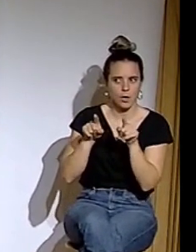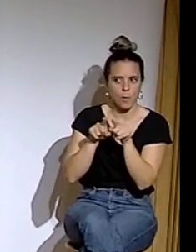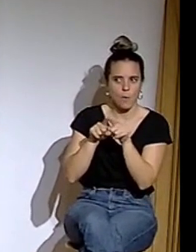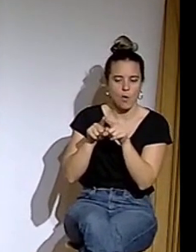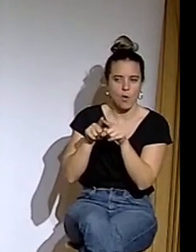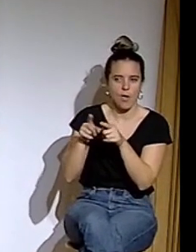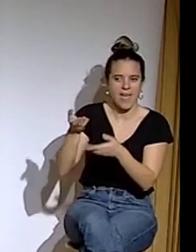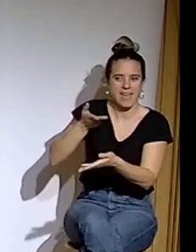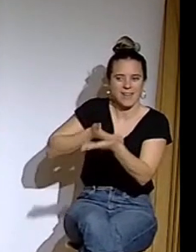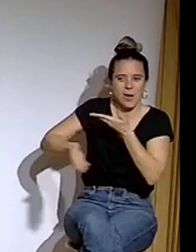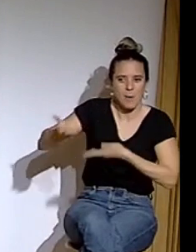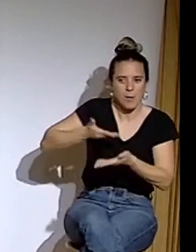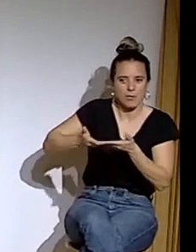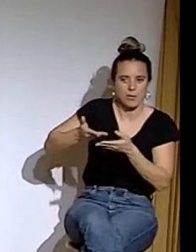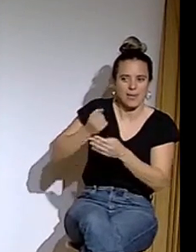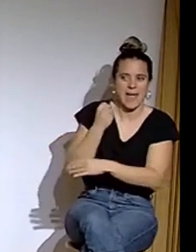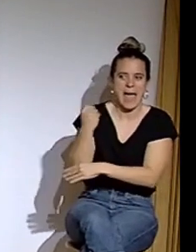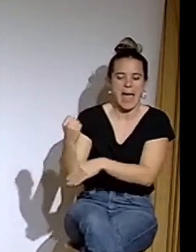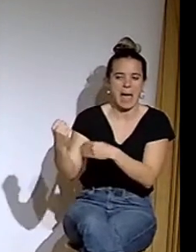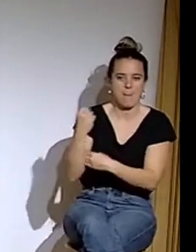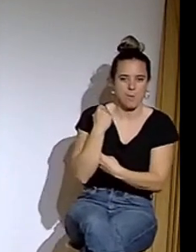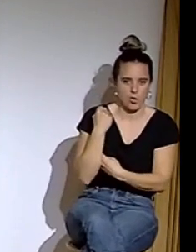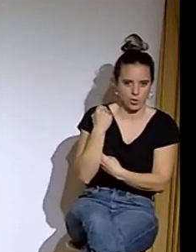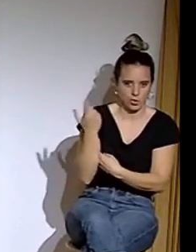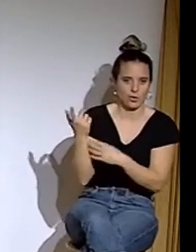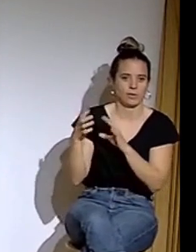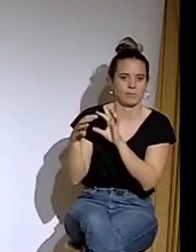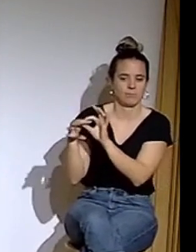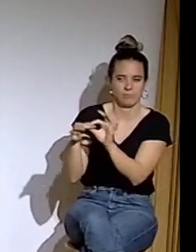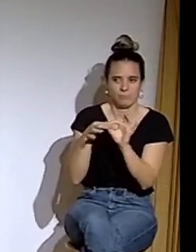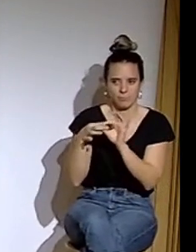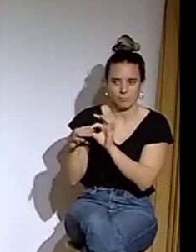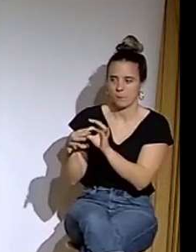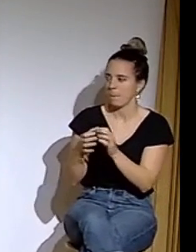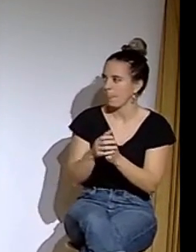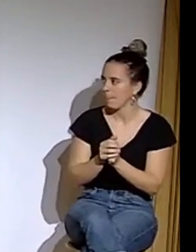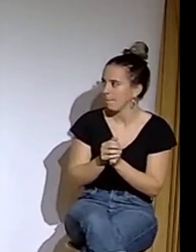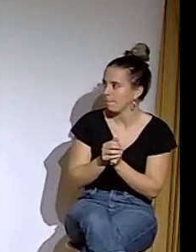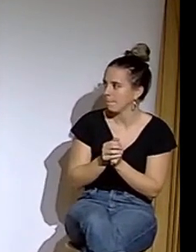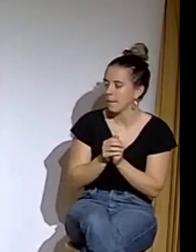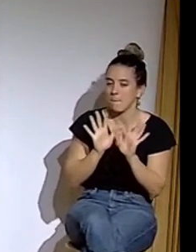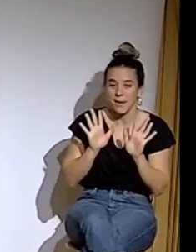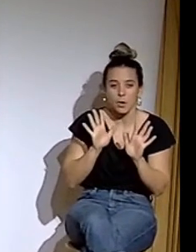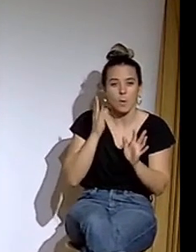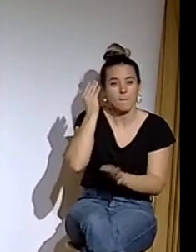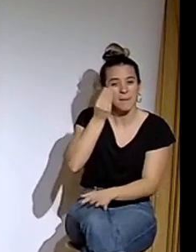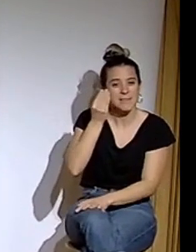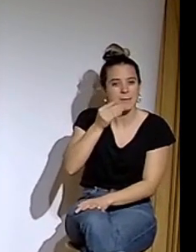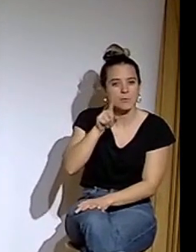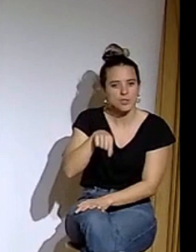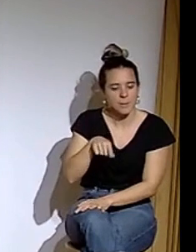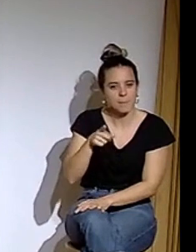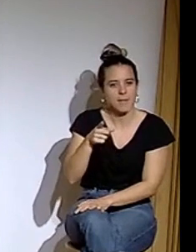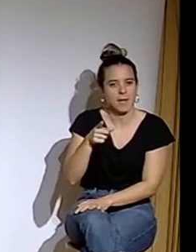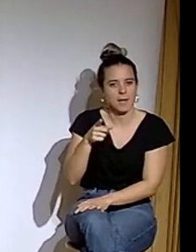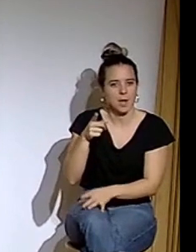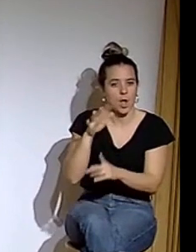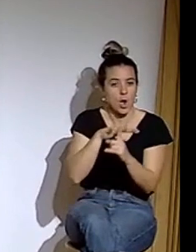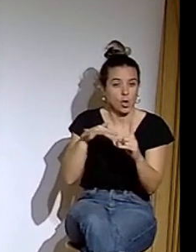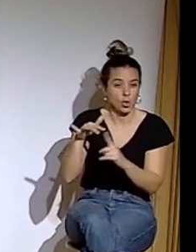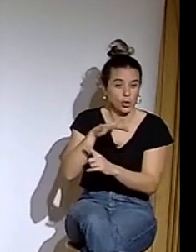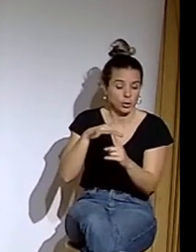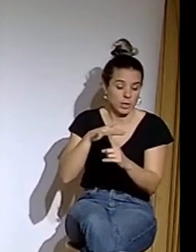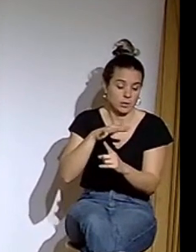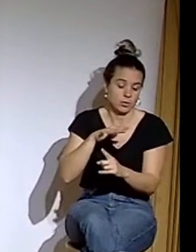mutuo que ahora es como muy de moda no lo de poner cooperativa pero pensemos también como sobrevivieron sobre todo en el contexto